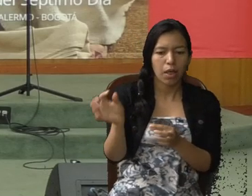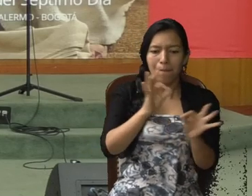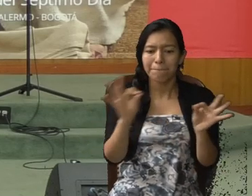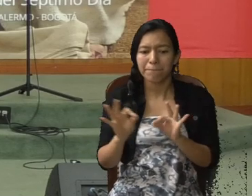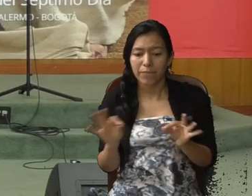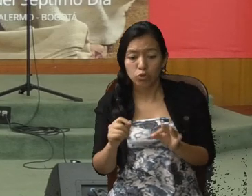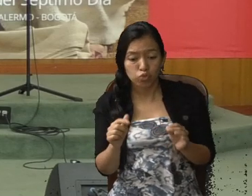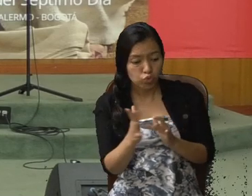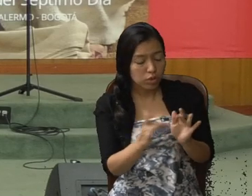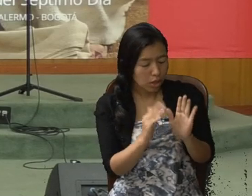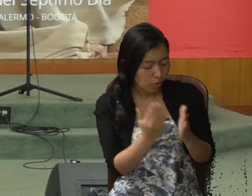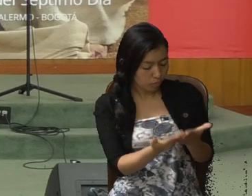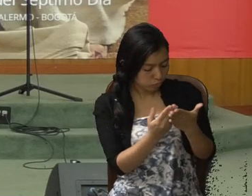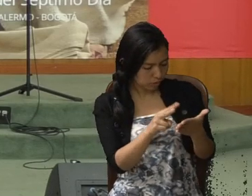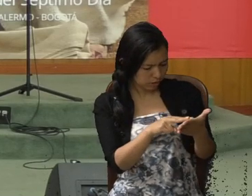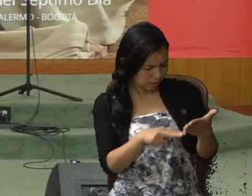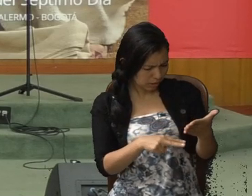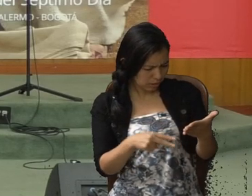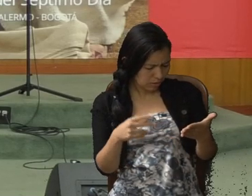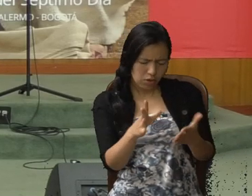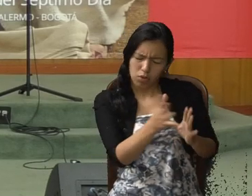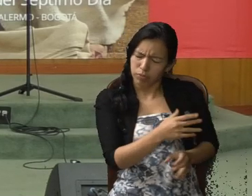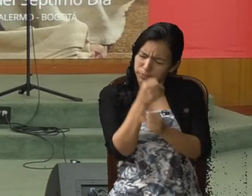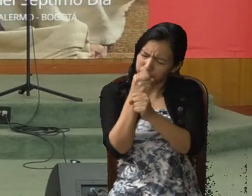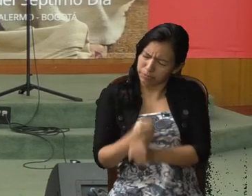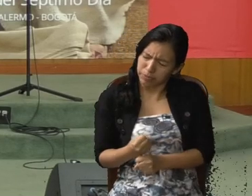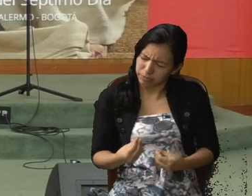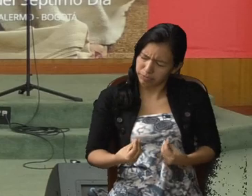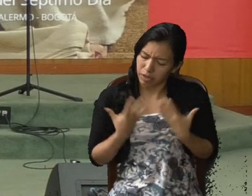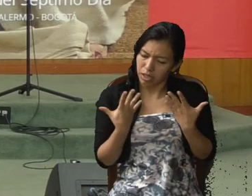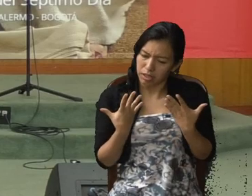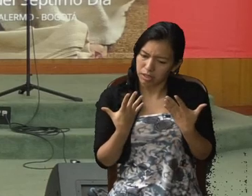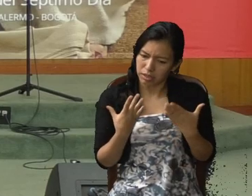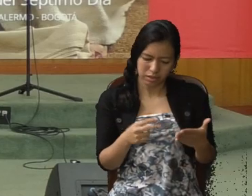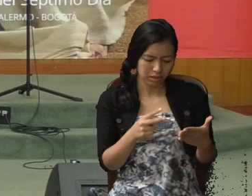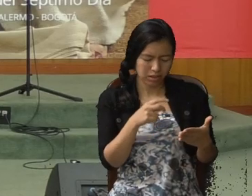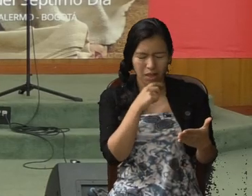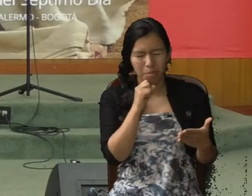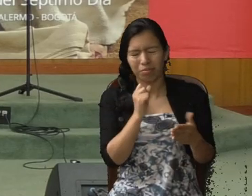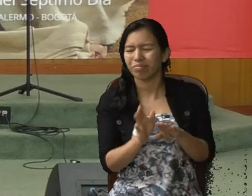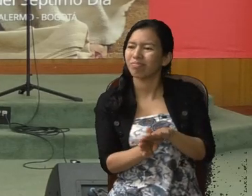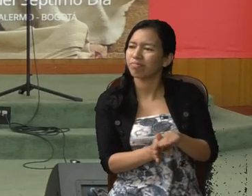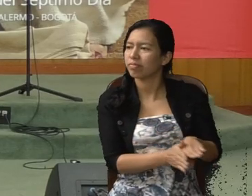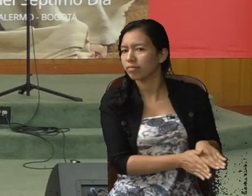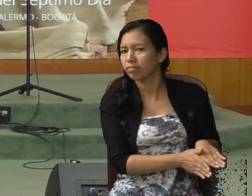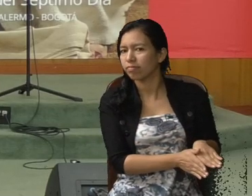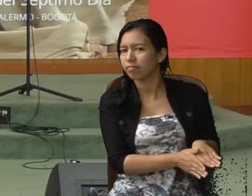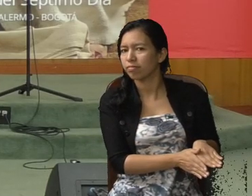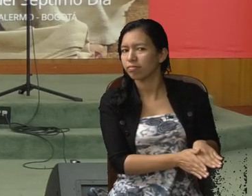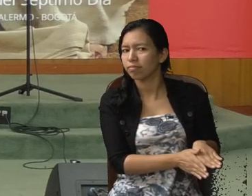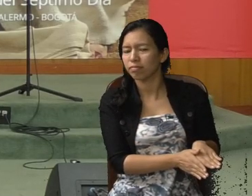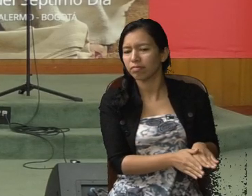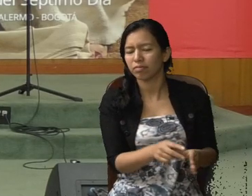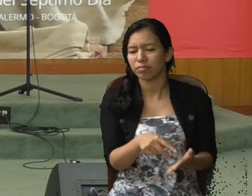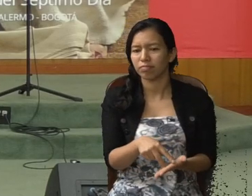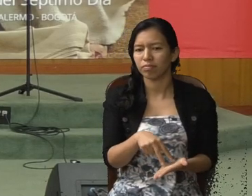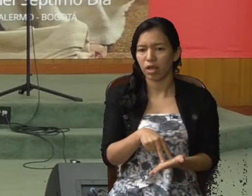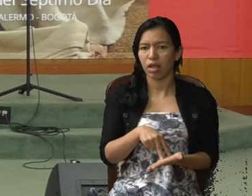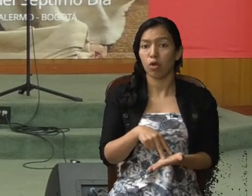abras la palabra de Dios y eso va a traer poder a tu vida? Y tú sencillamente has dado un paso atrás y no has dicho como